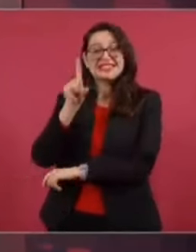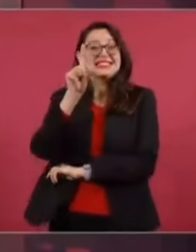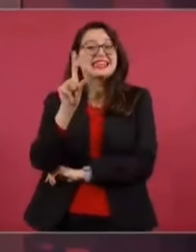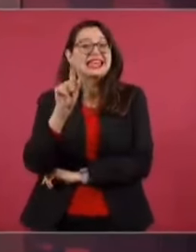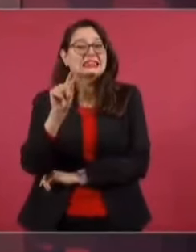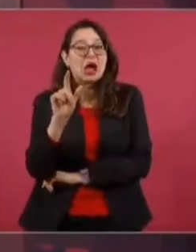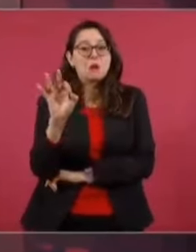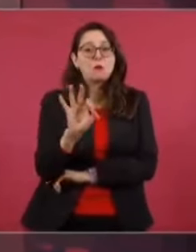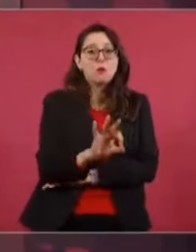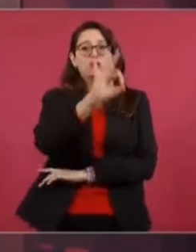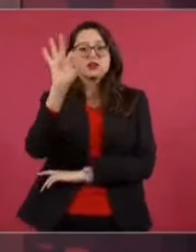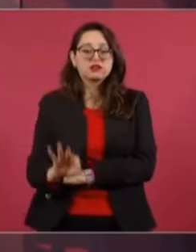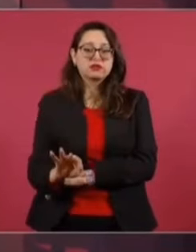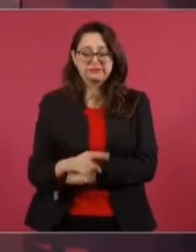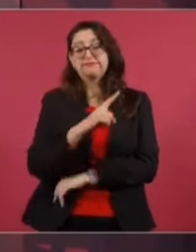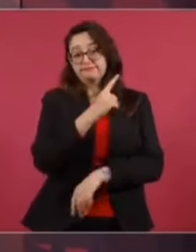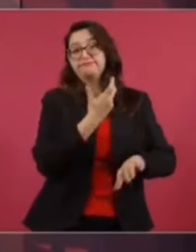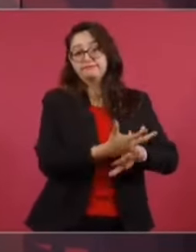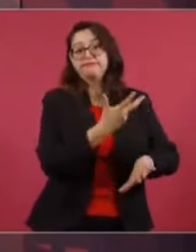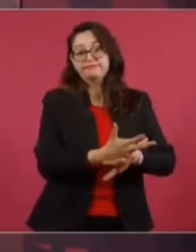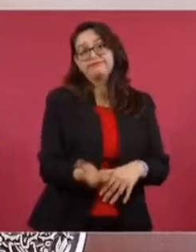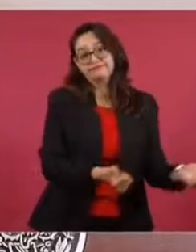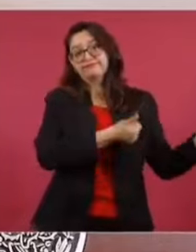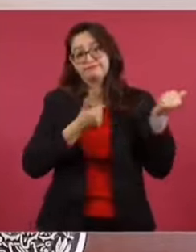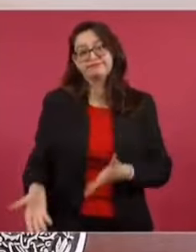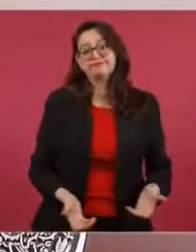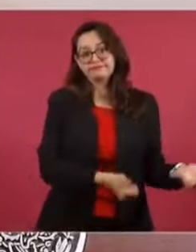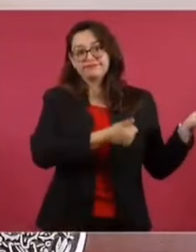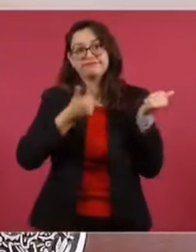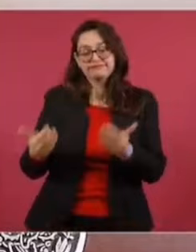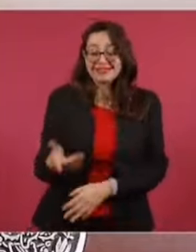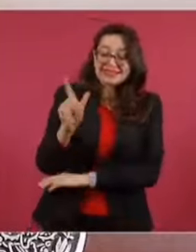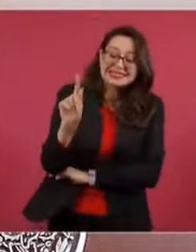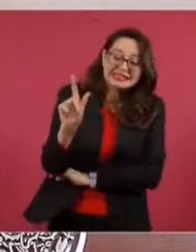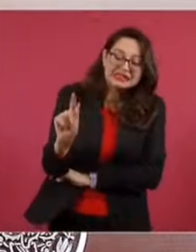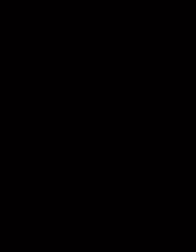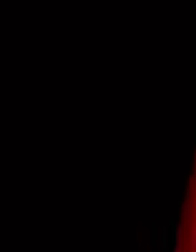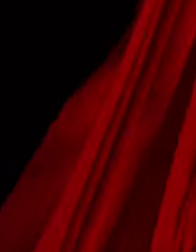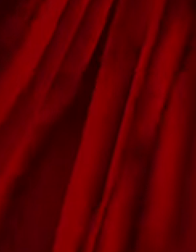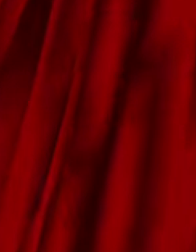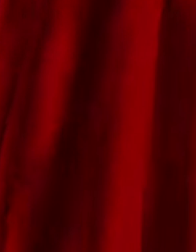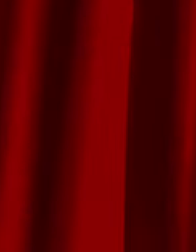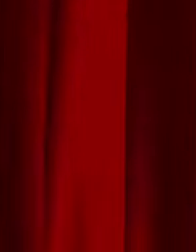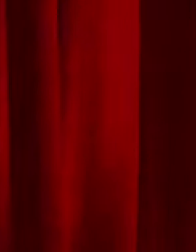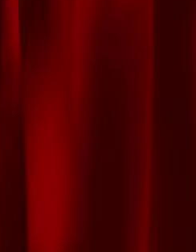para cometer crímenes, entran de contrabando de Estados Unidos.